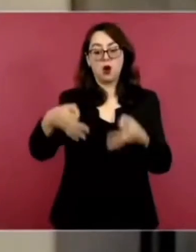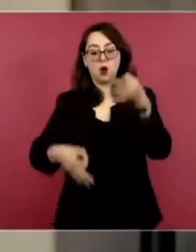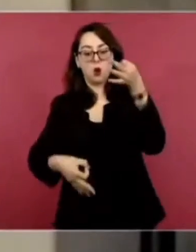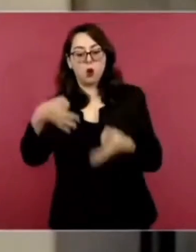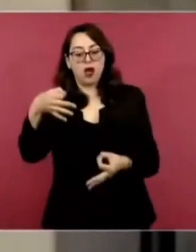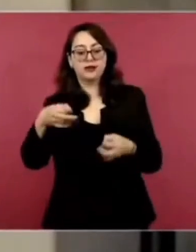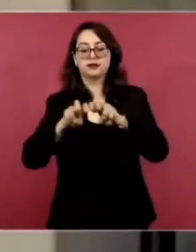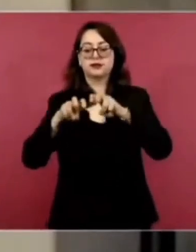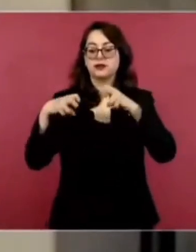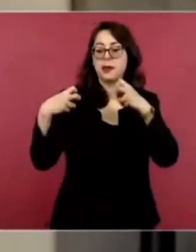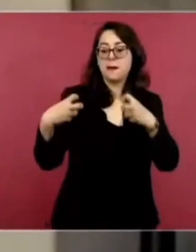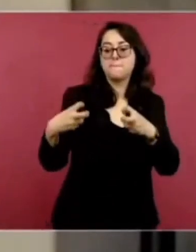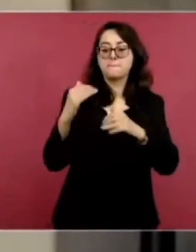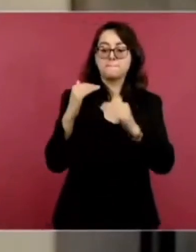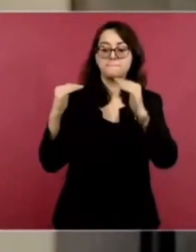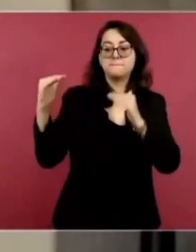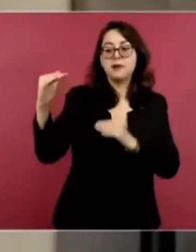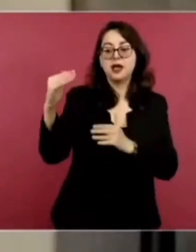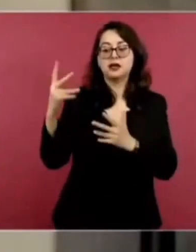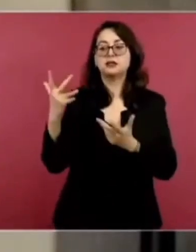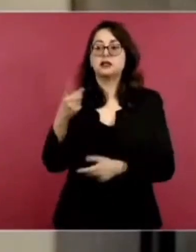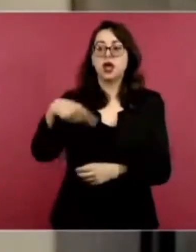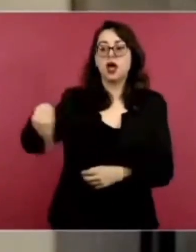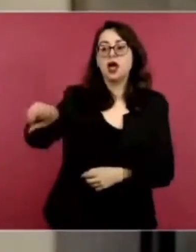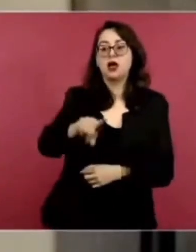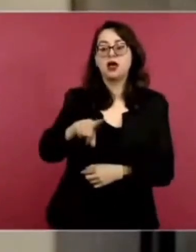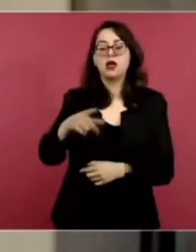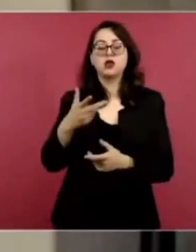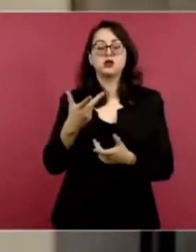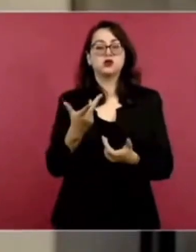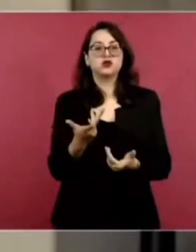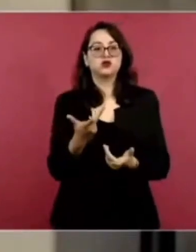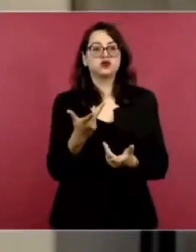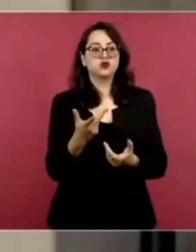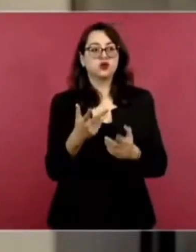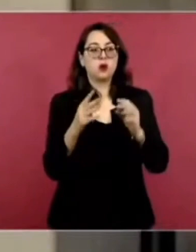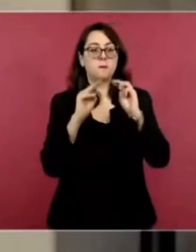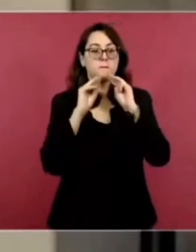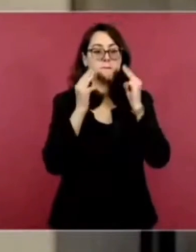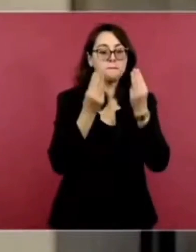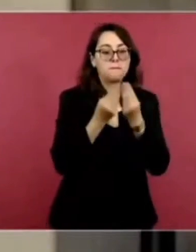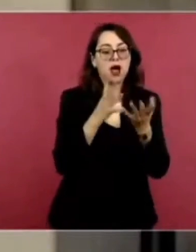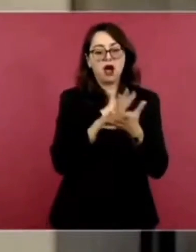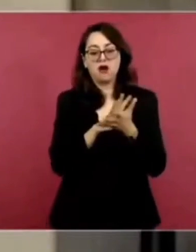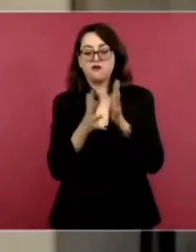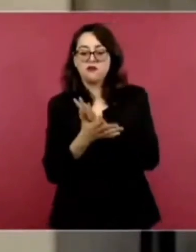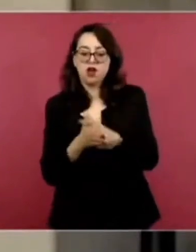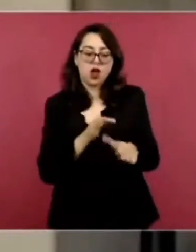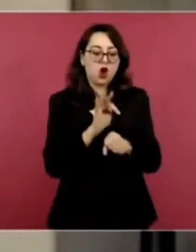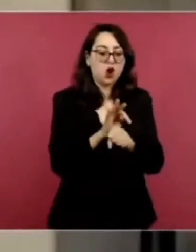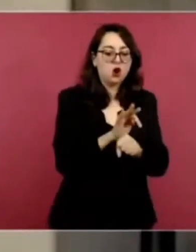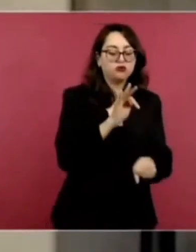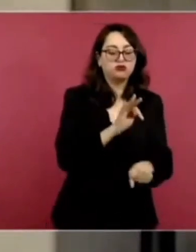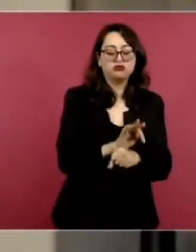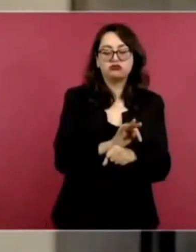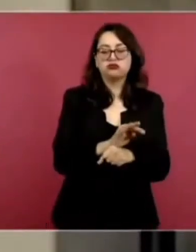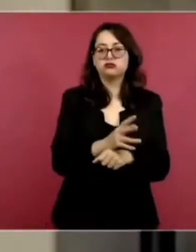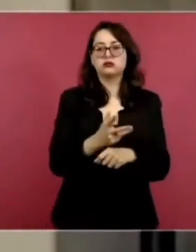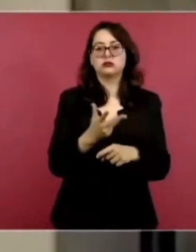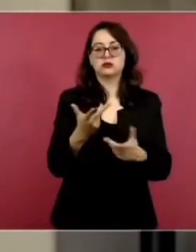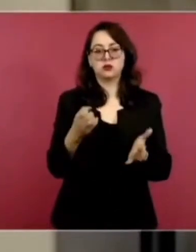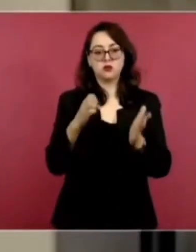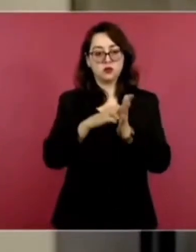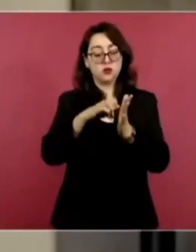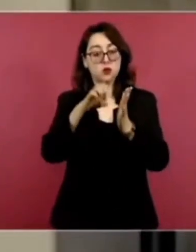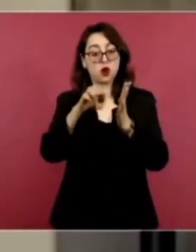beneficiado presuntos criminales. Destaca el caso del fiscal de Morelos, Uriel N., al